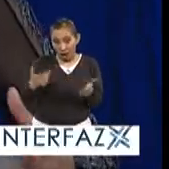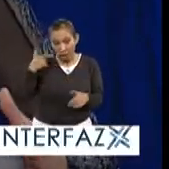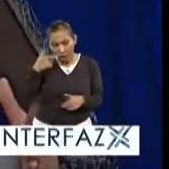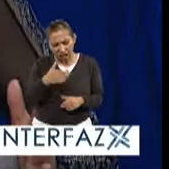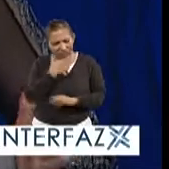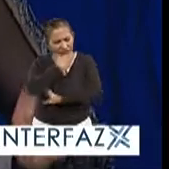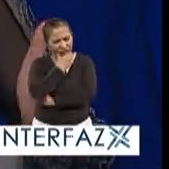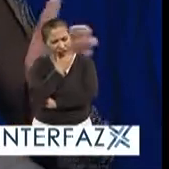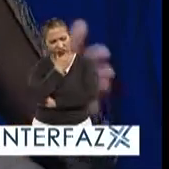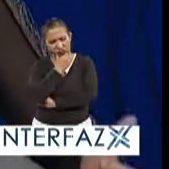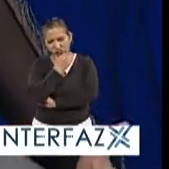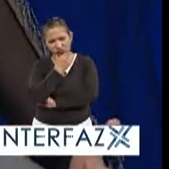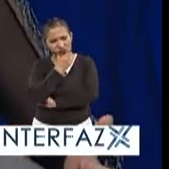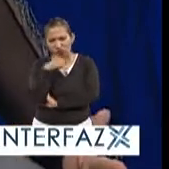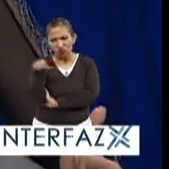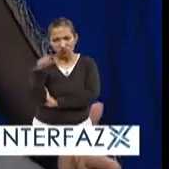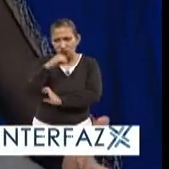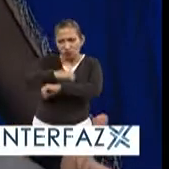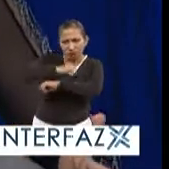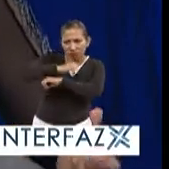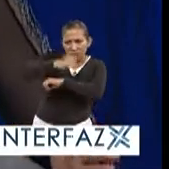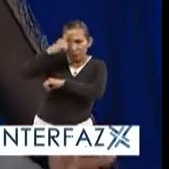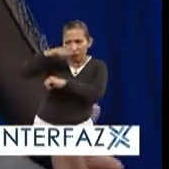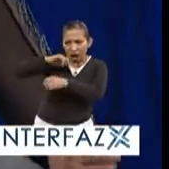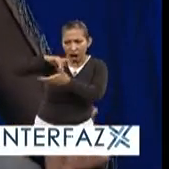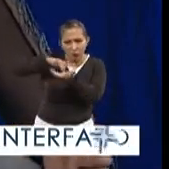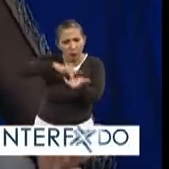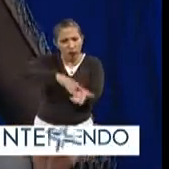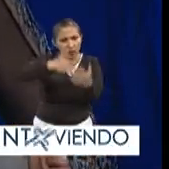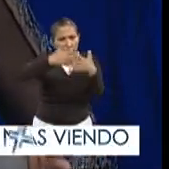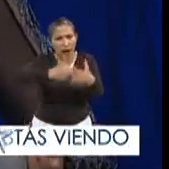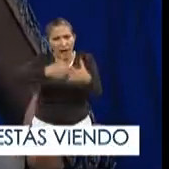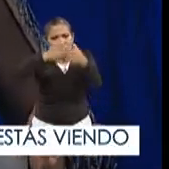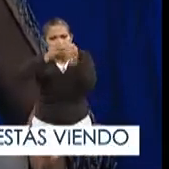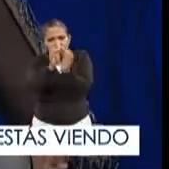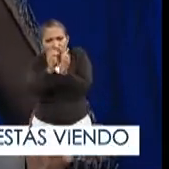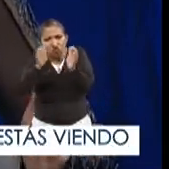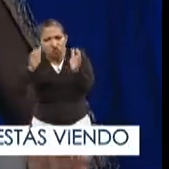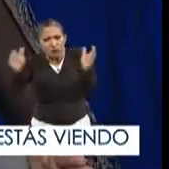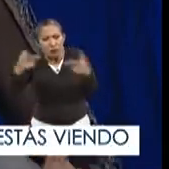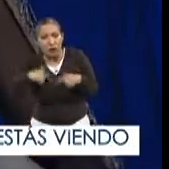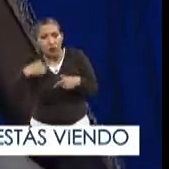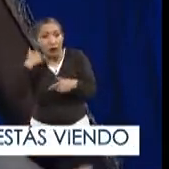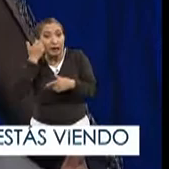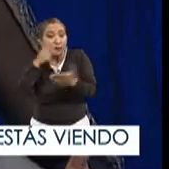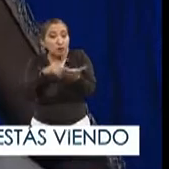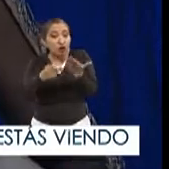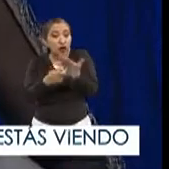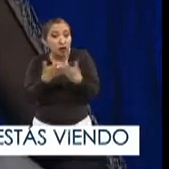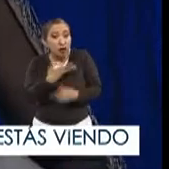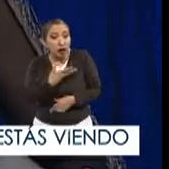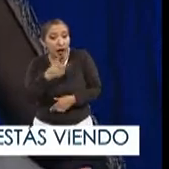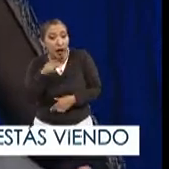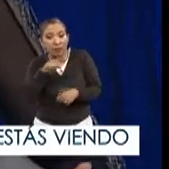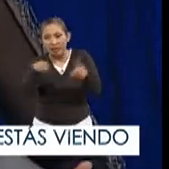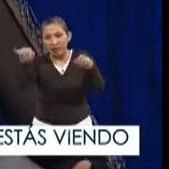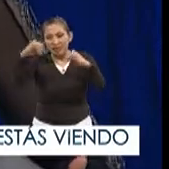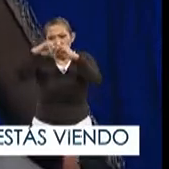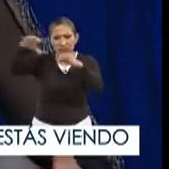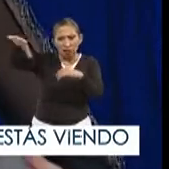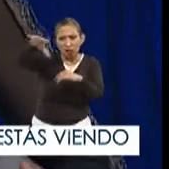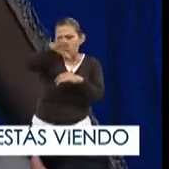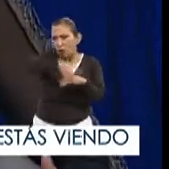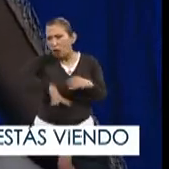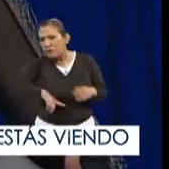detecta que no había una sola ventanilla para apoyo a micro, pequeña, mediana empresa y emprendedores. Es decir, diferentes dependencias